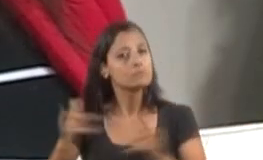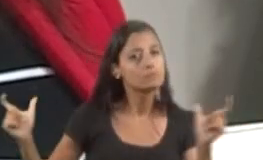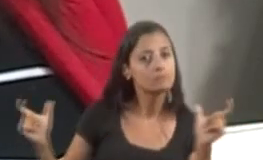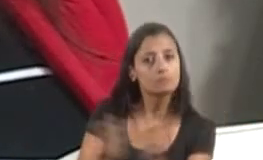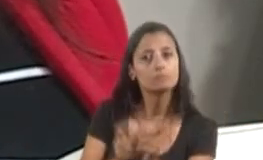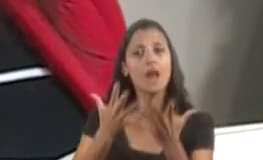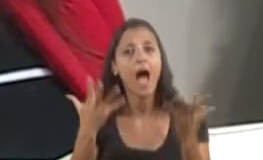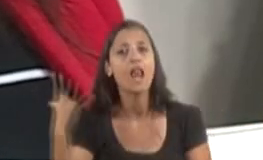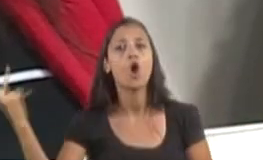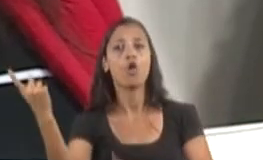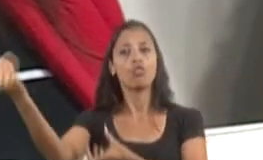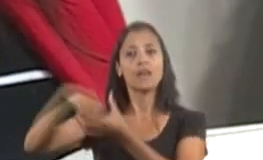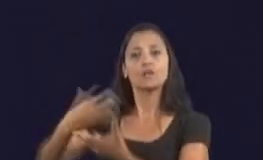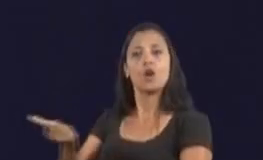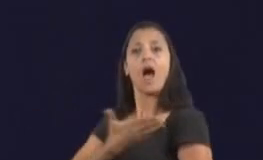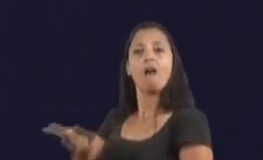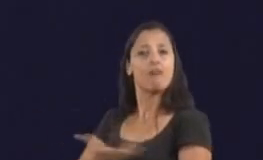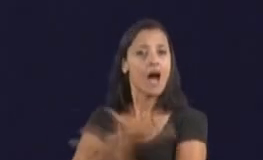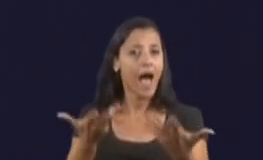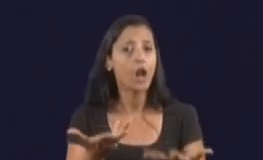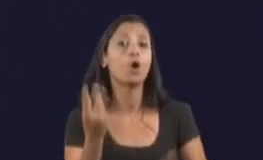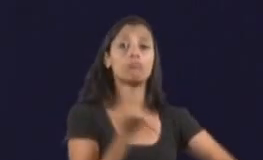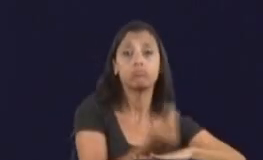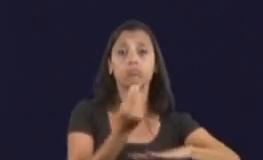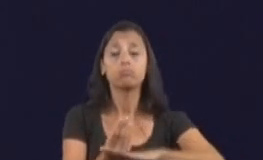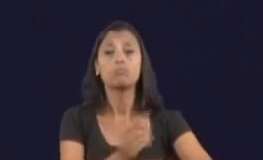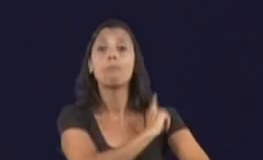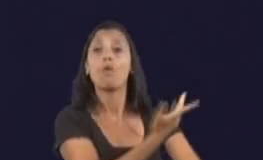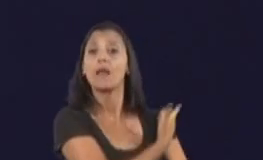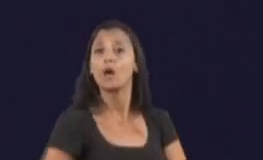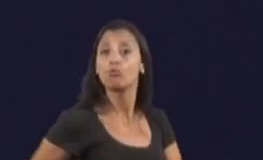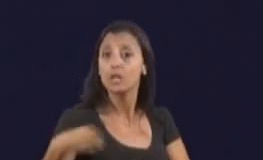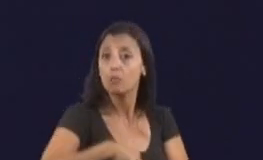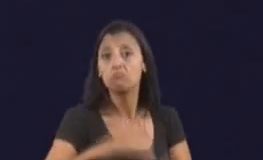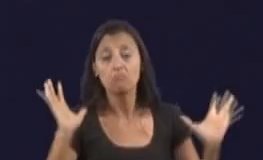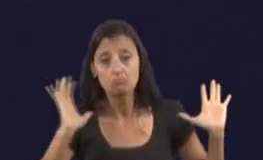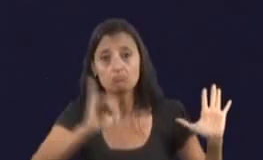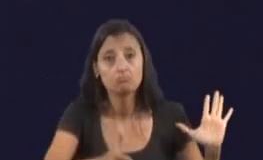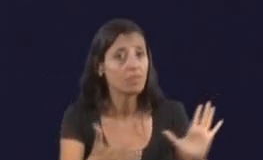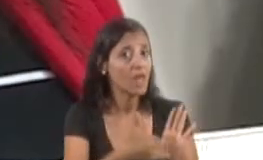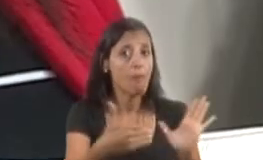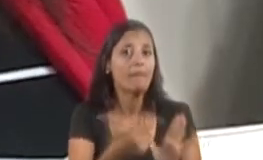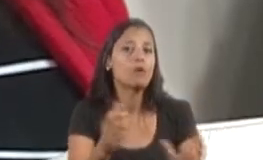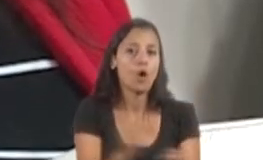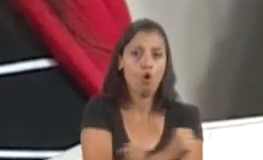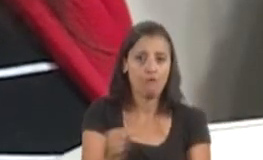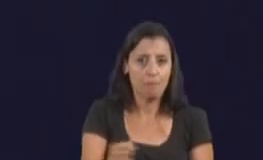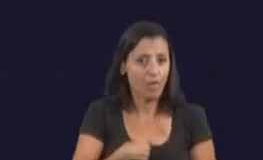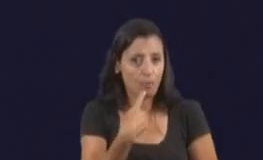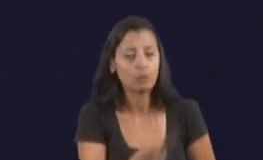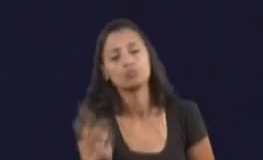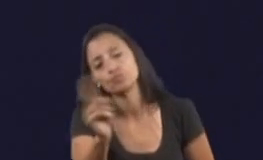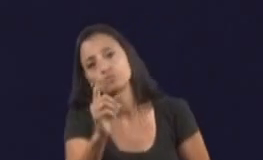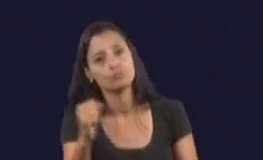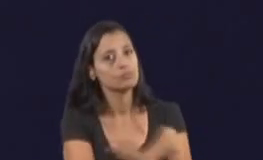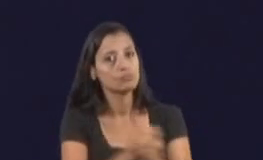los directivos de la AFA y Puede haberlo, representantes del Poder Ejecutivo? Si la relación institucional ¿No está programada? Eso quiero consultar. No